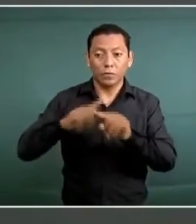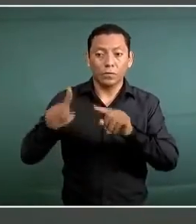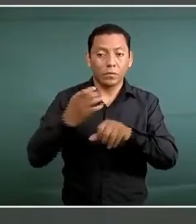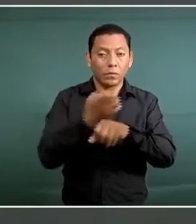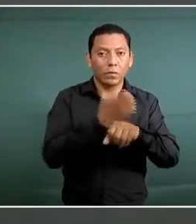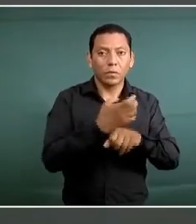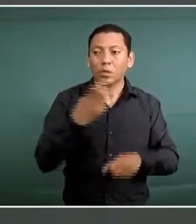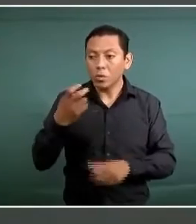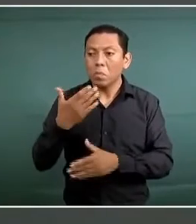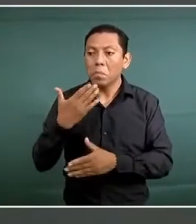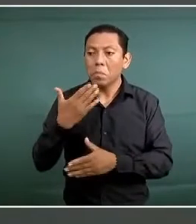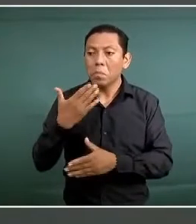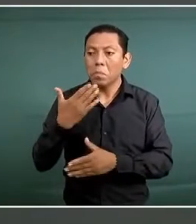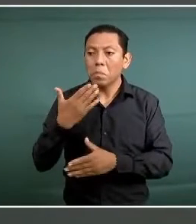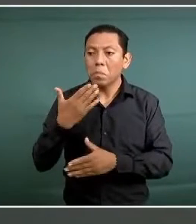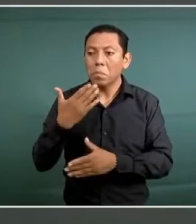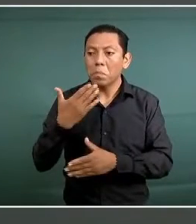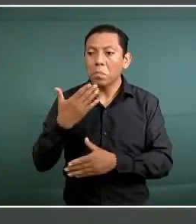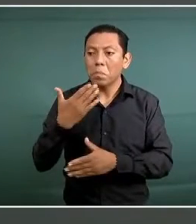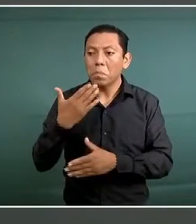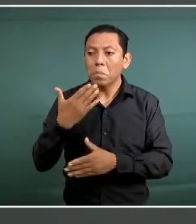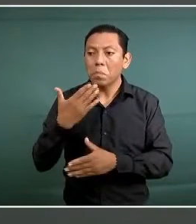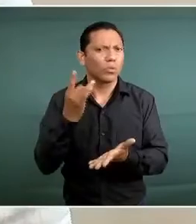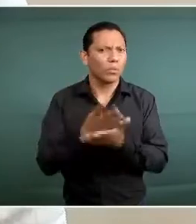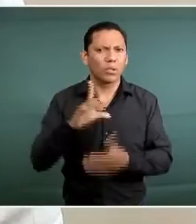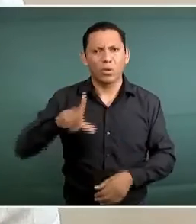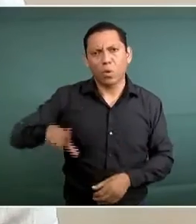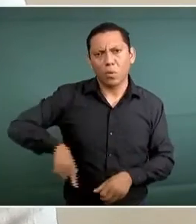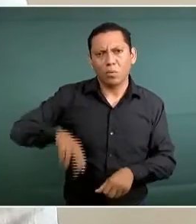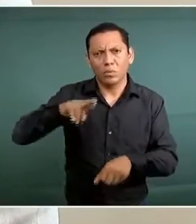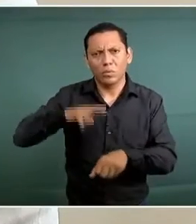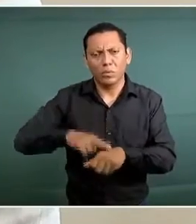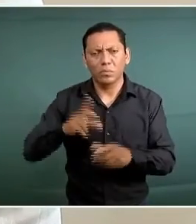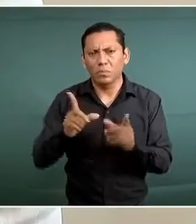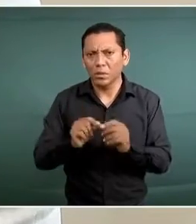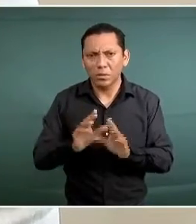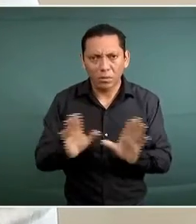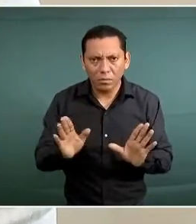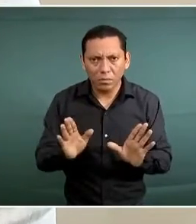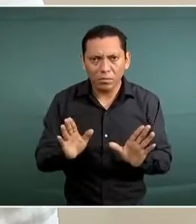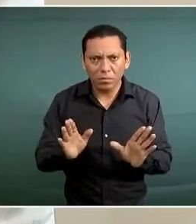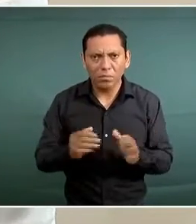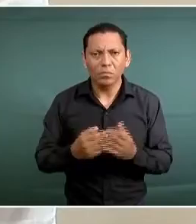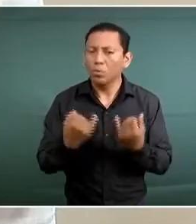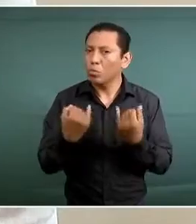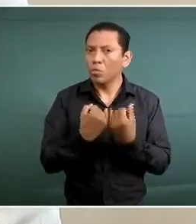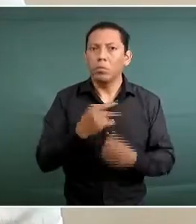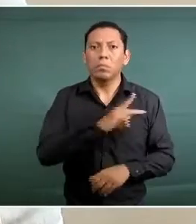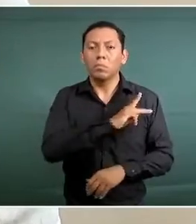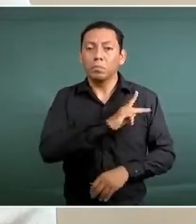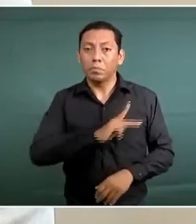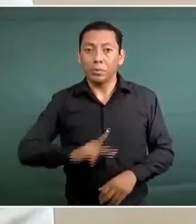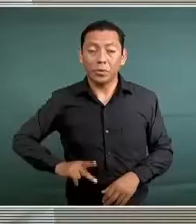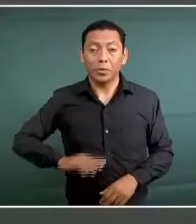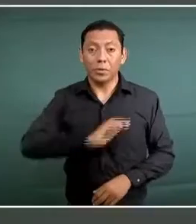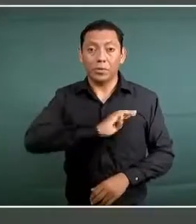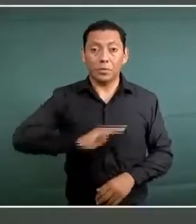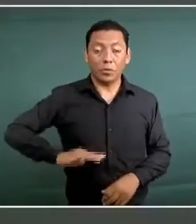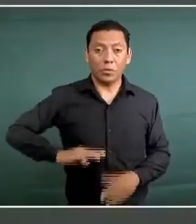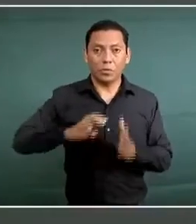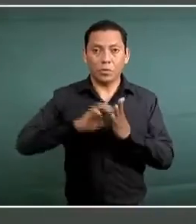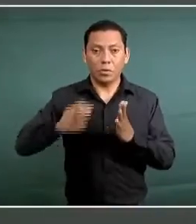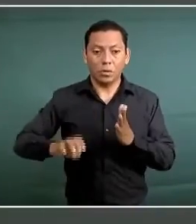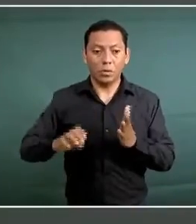mucho no solo los gobernadores eh los presidentes municipales como